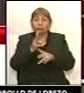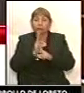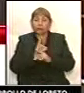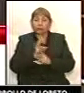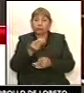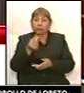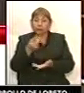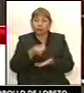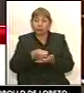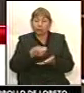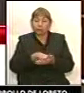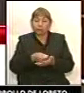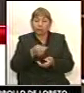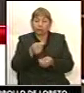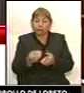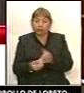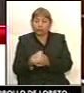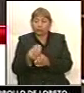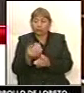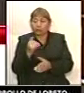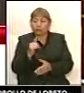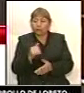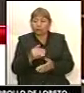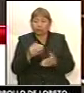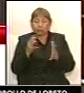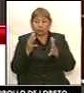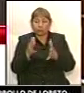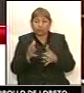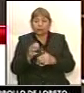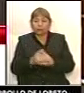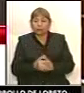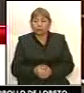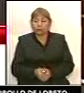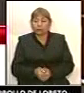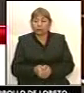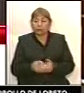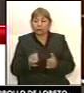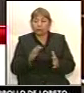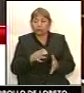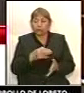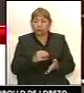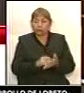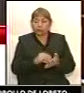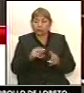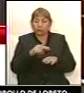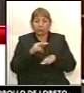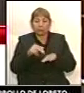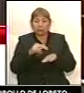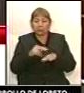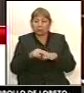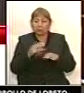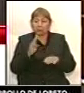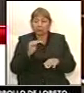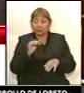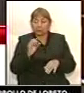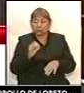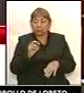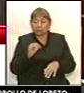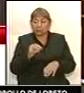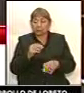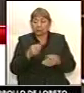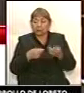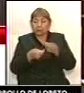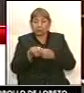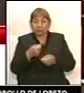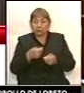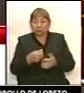productores agropecuarios y dejar para la banca normal, para la banca